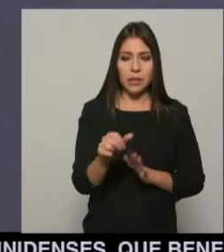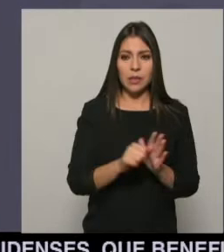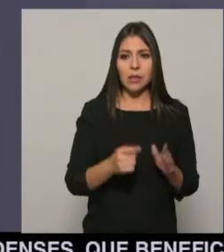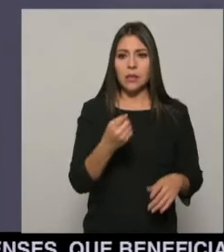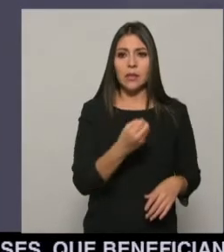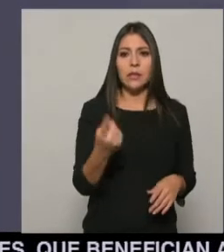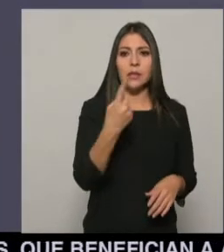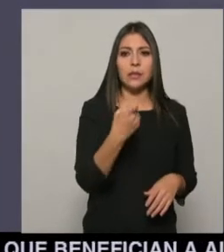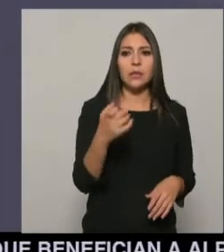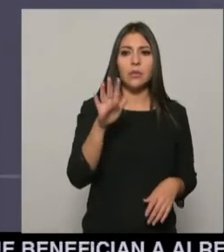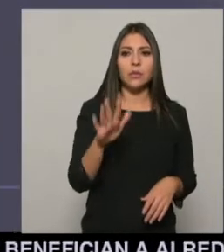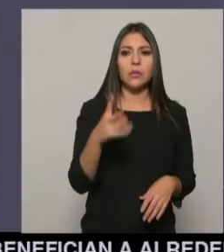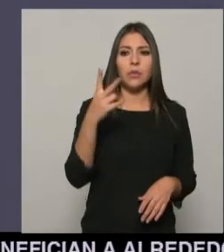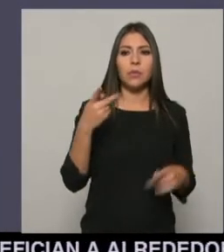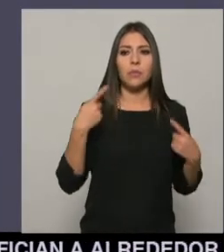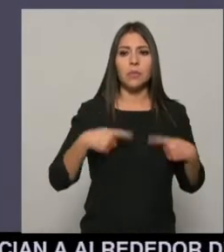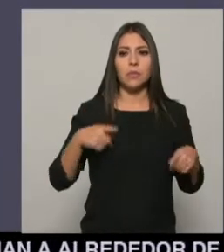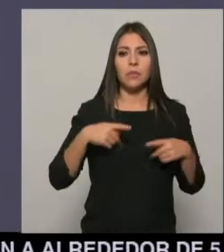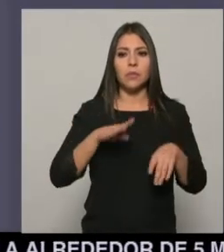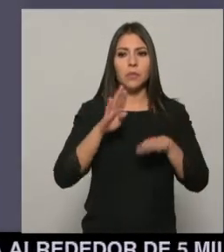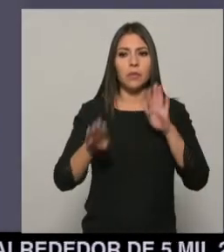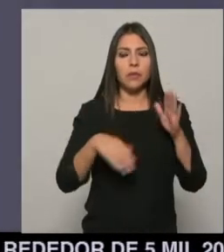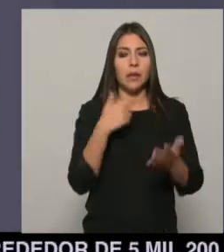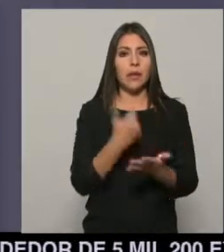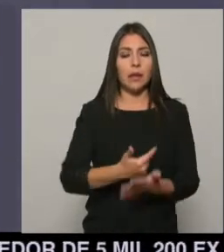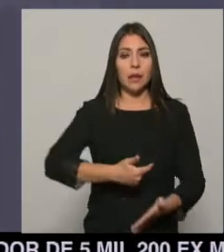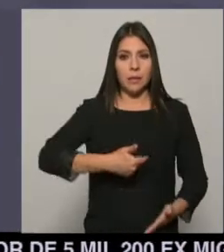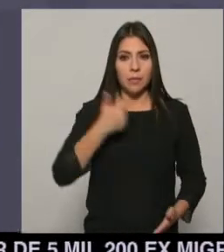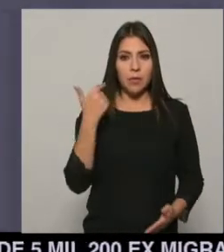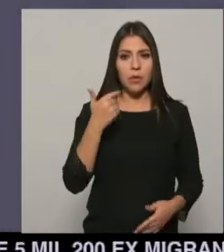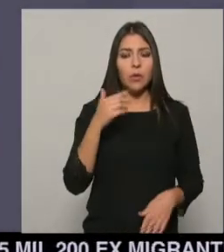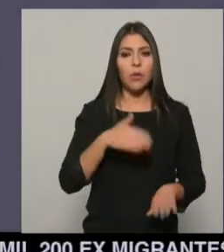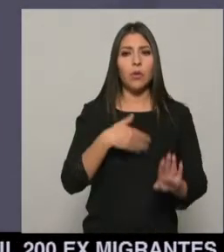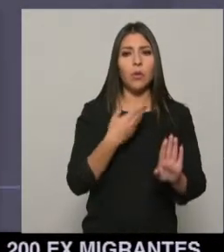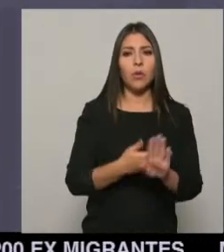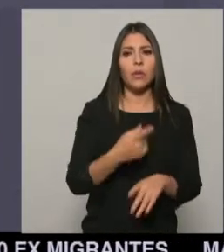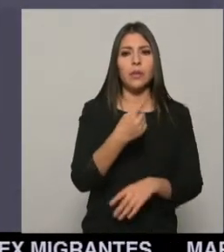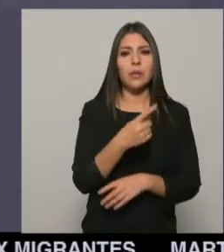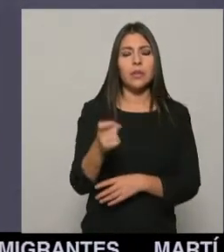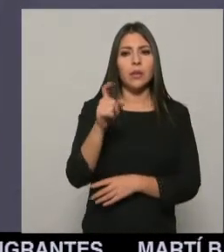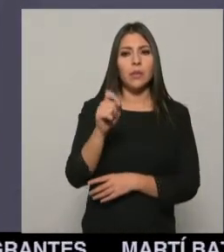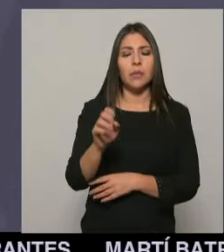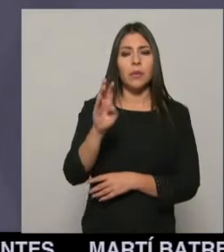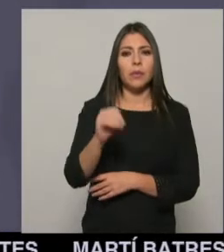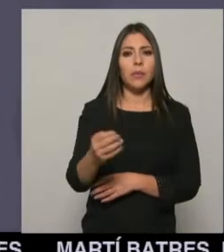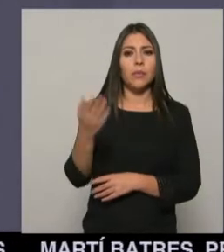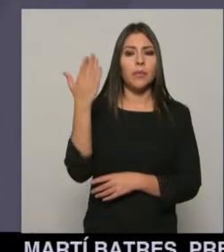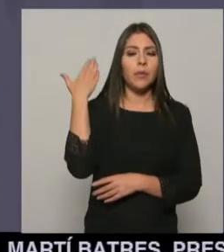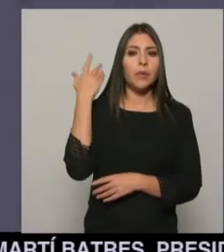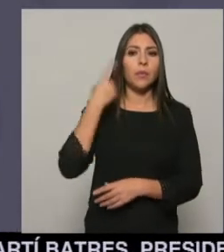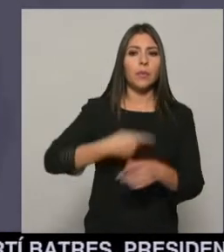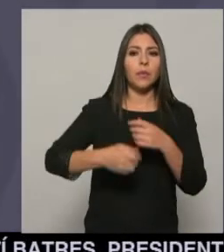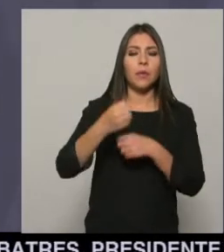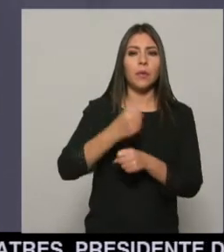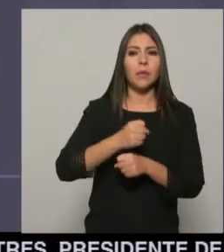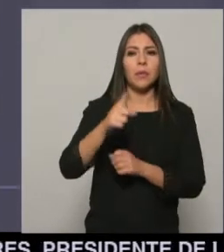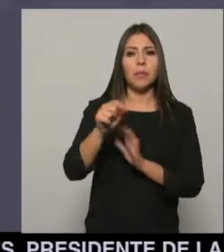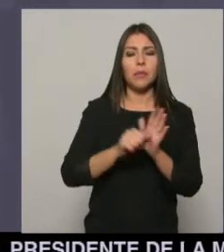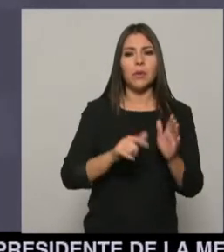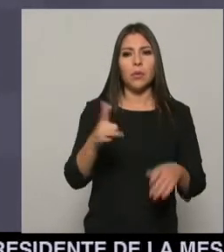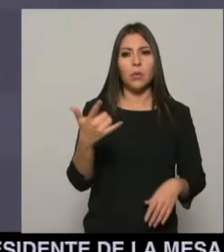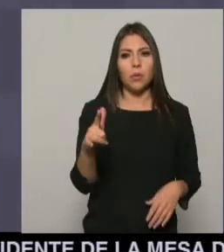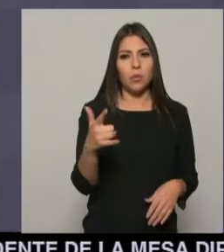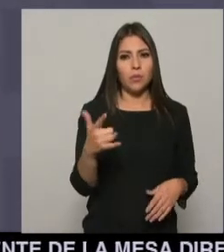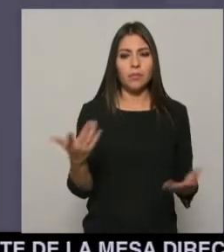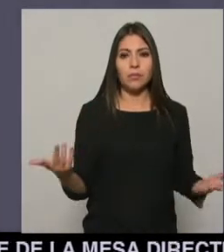152 víctimas de delitos de alto impacto contra 129 que hubo en el mes de julio del año pasado. Eso quiere decir que hubo ya